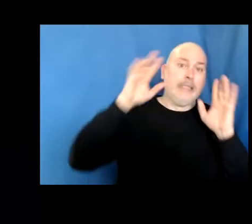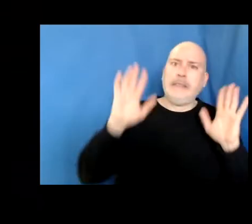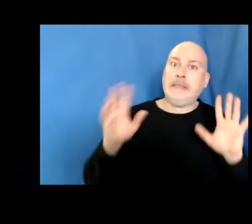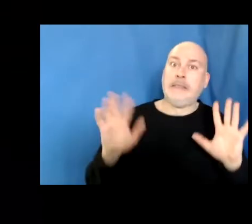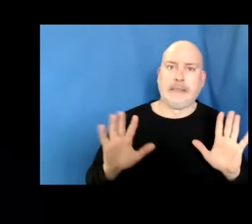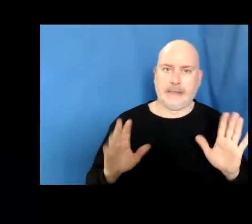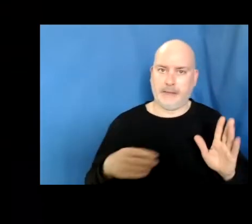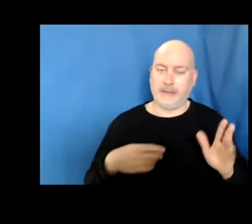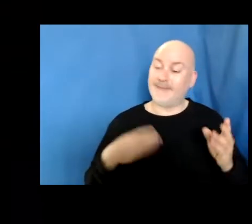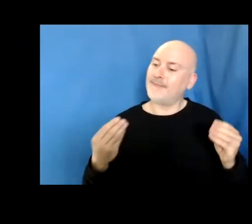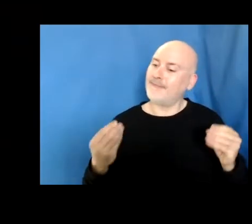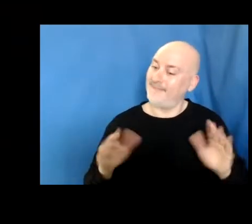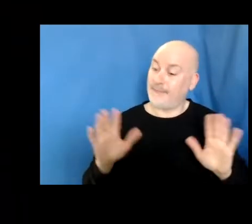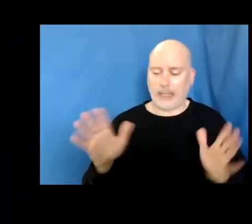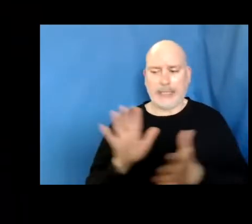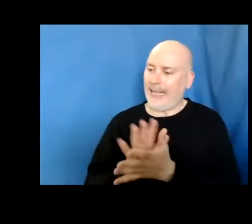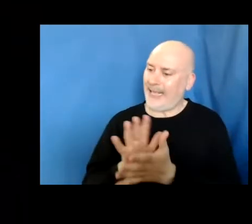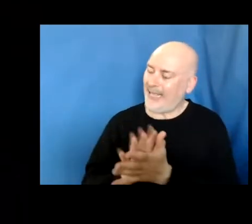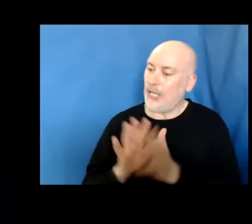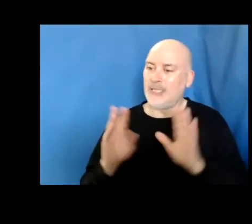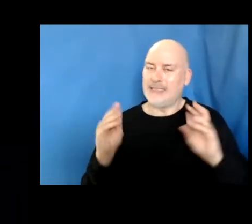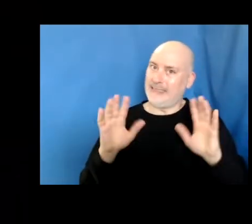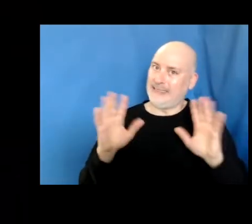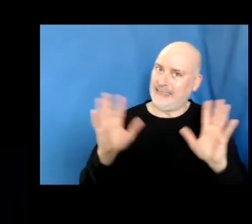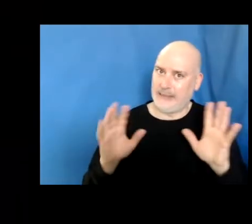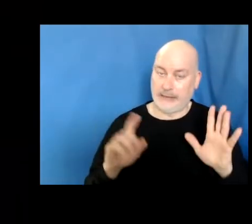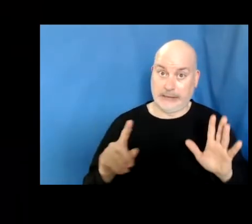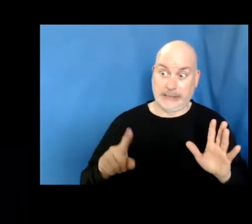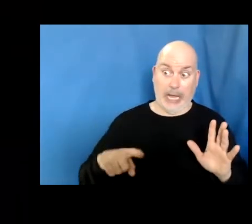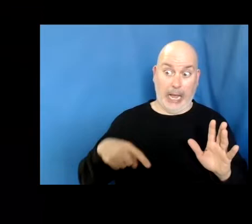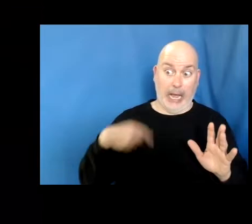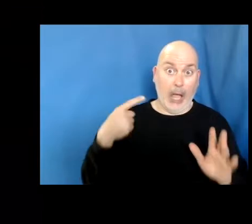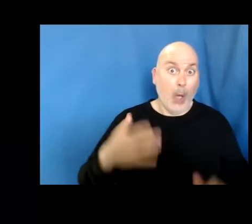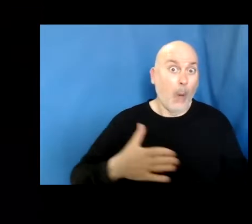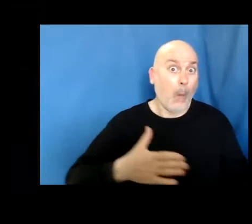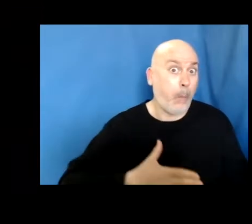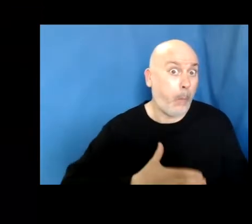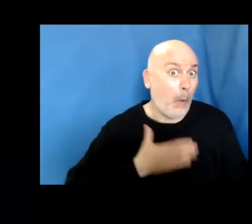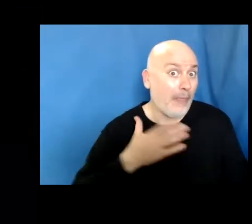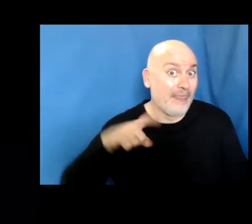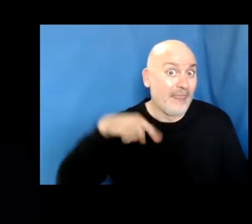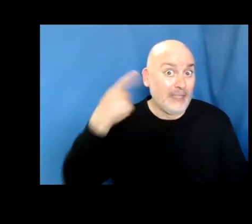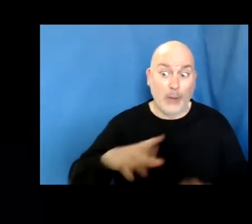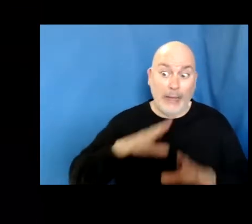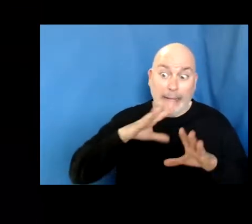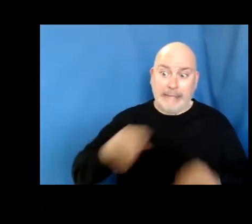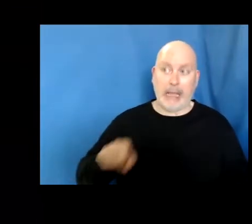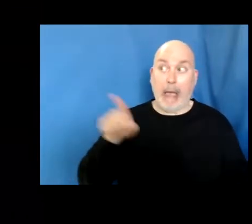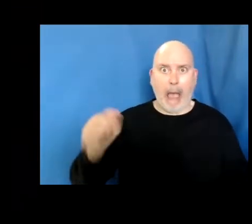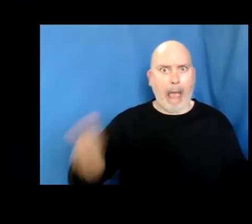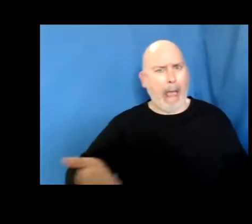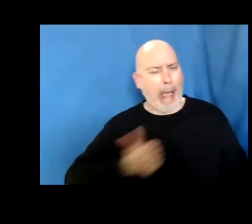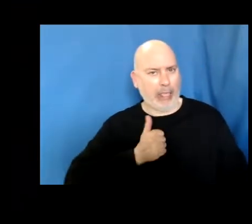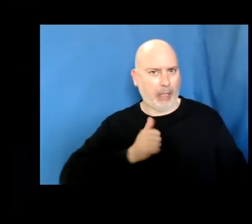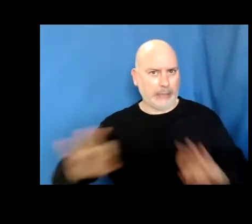vuelva a repetir en posibles situaciones de enfados, de regañinas o de